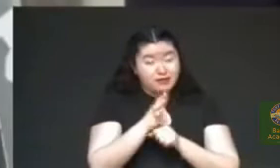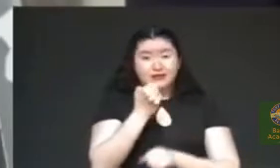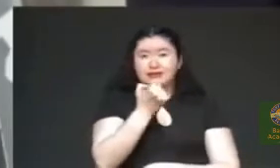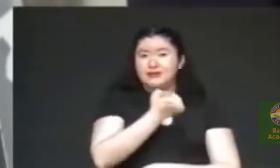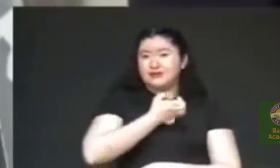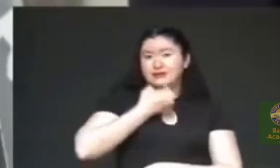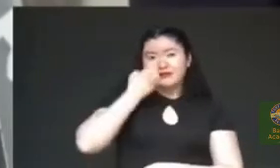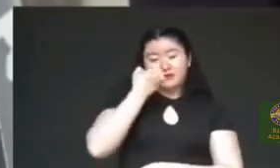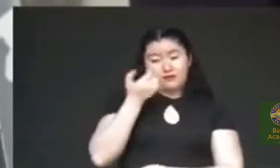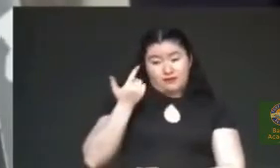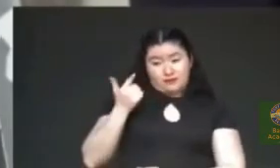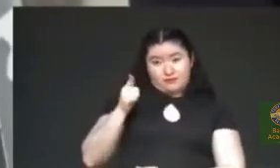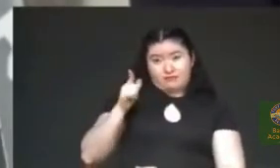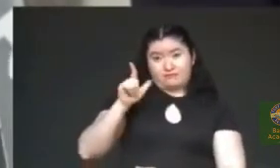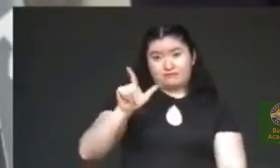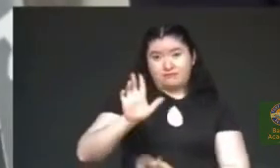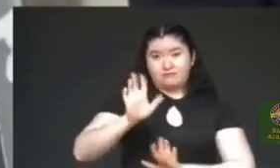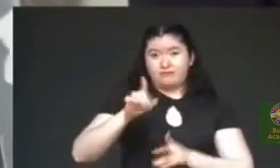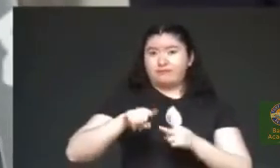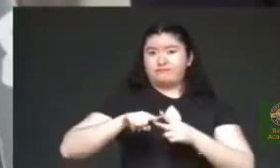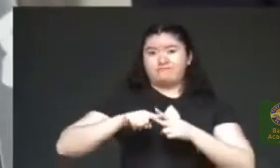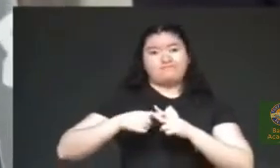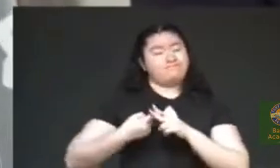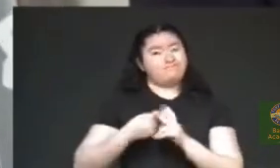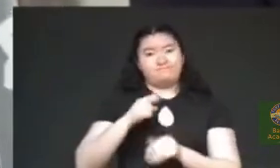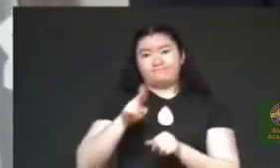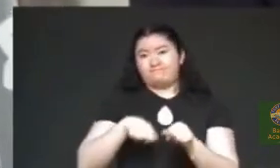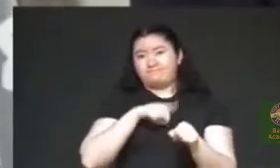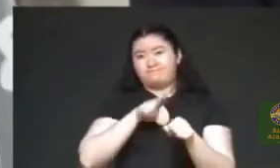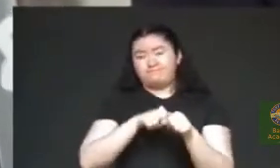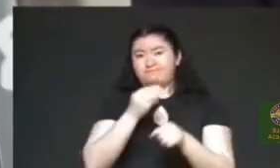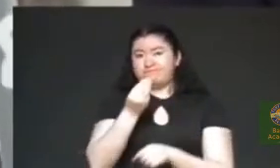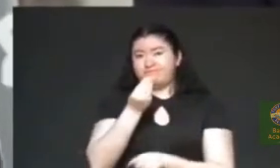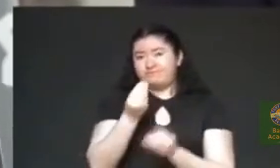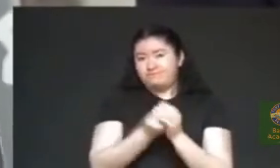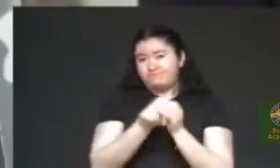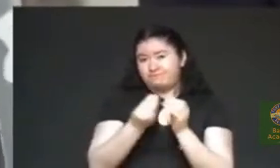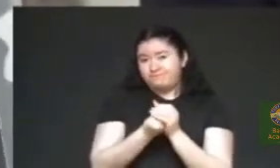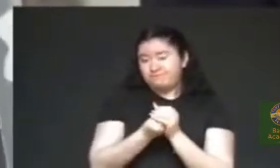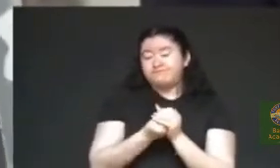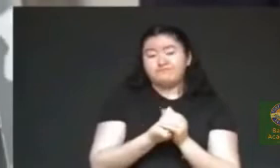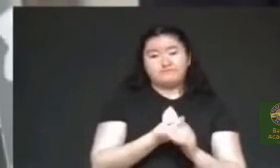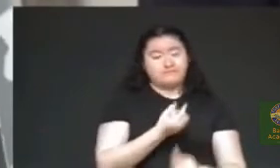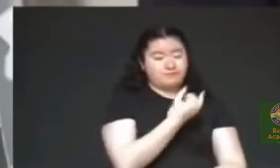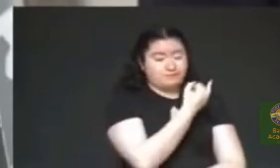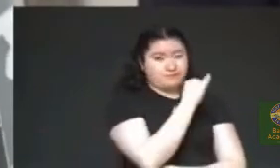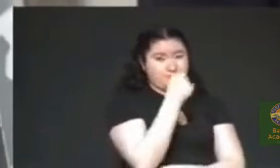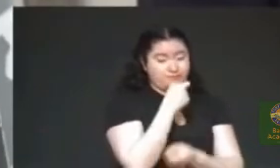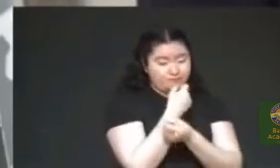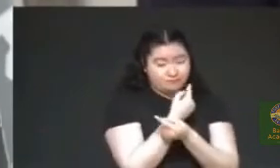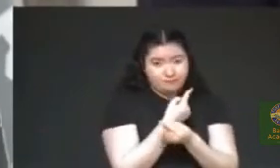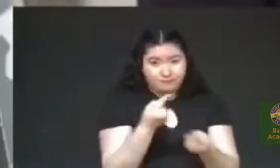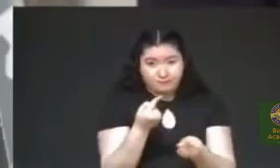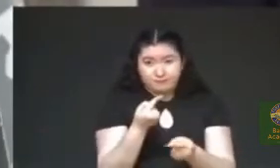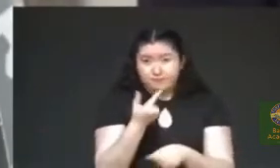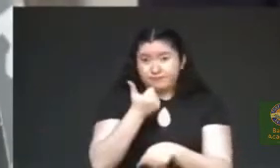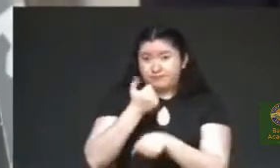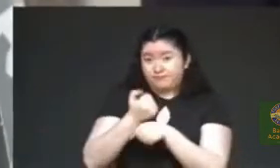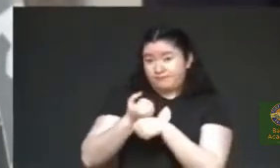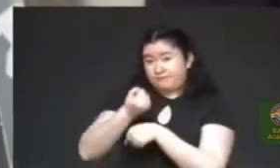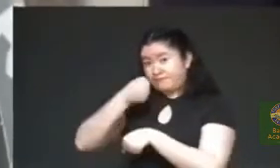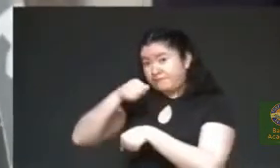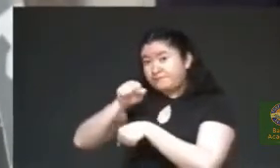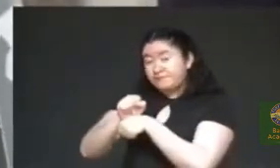escuelas entren el lunes a clases de educación básica, preescolar, primaria y secundaria. Ha habido una